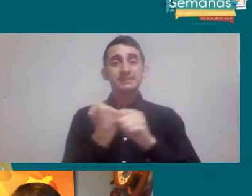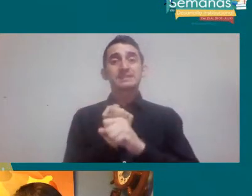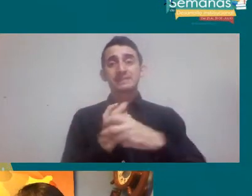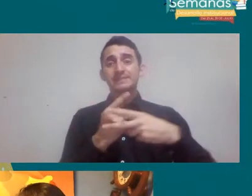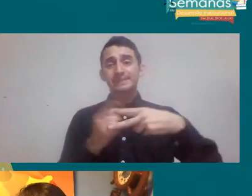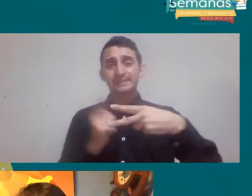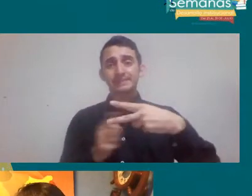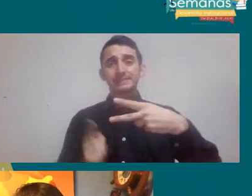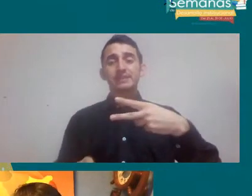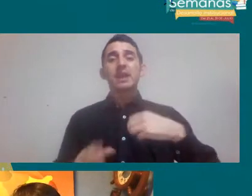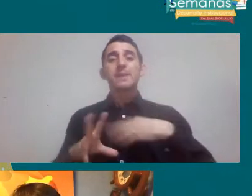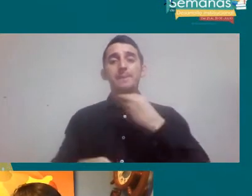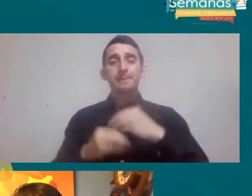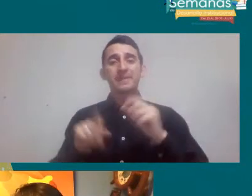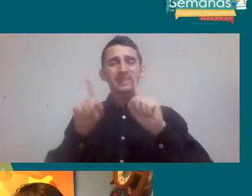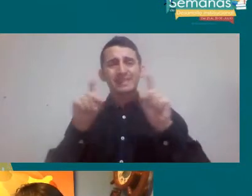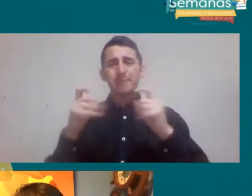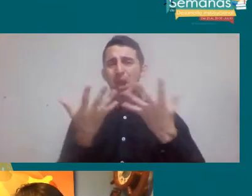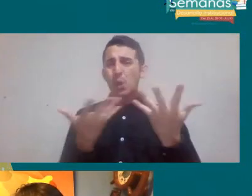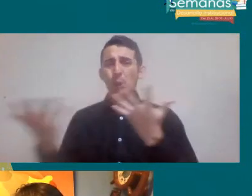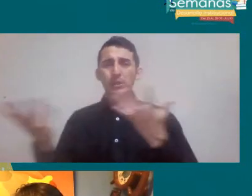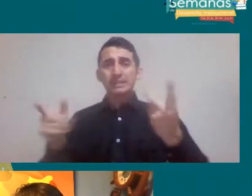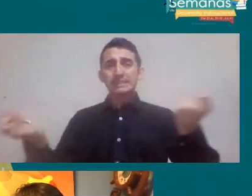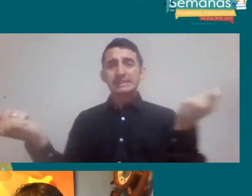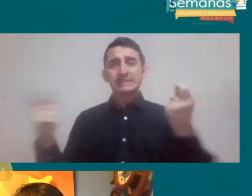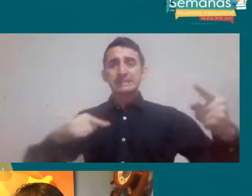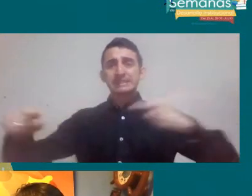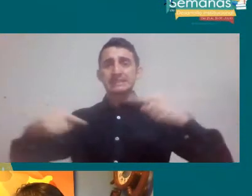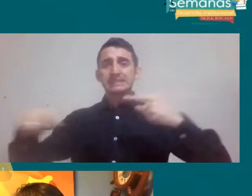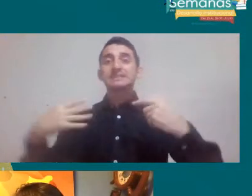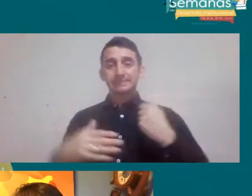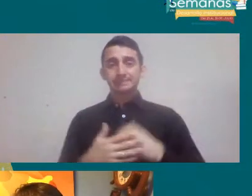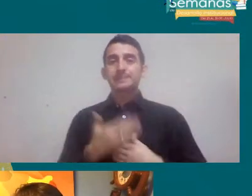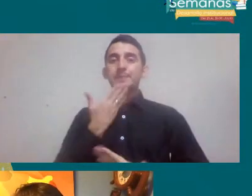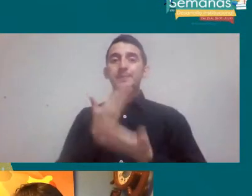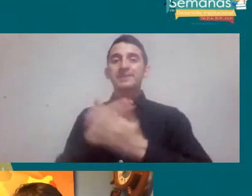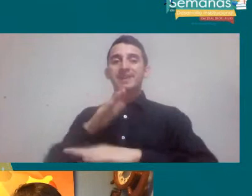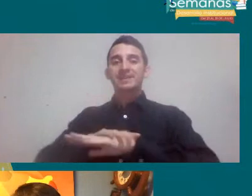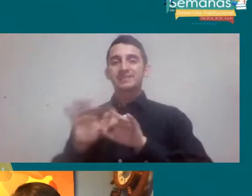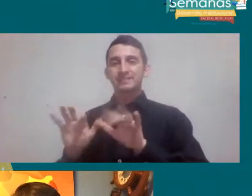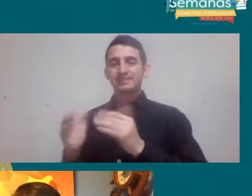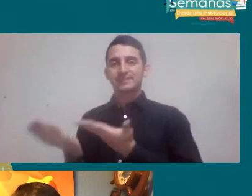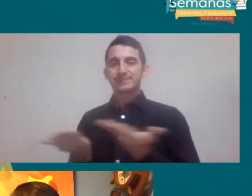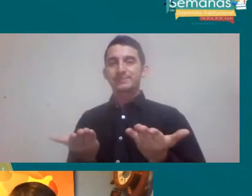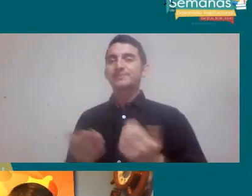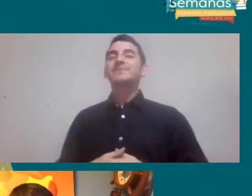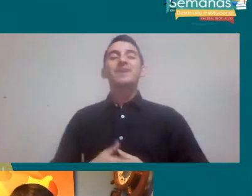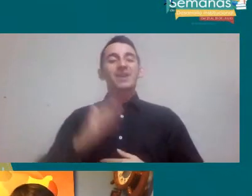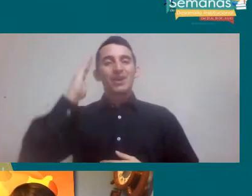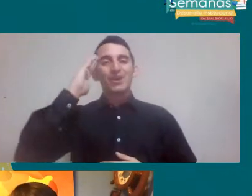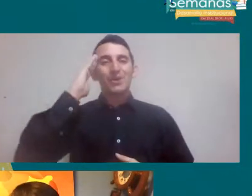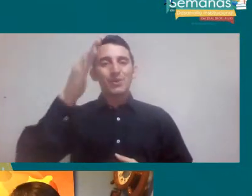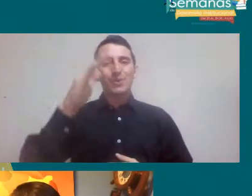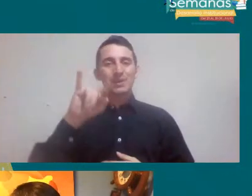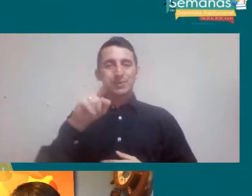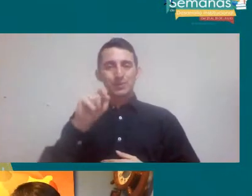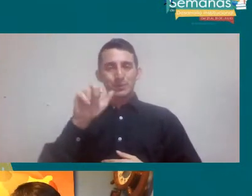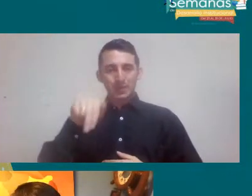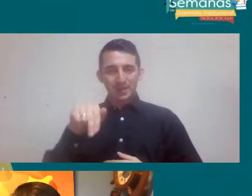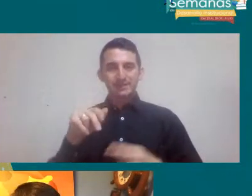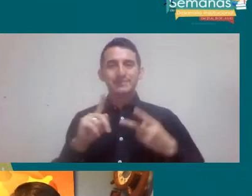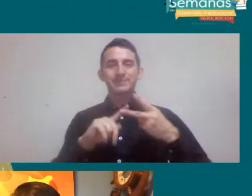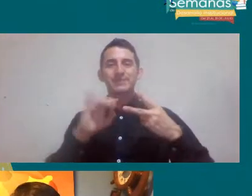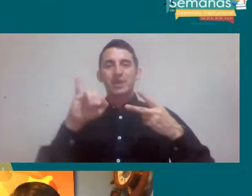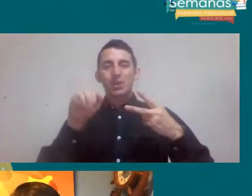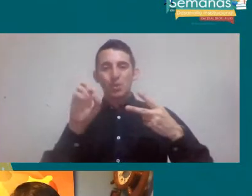está manejando 20,000 cosas por todas partes. Secretario, muy buenas tardes. Hola, Juan Diego, buenas tardes. Buenas tardes, José María,